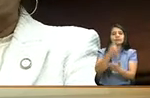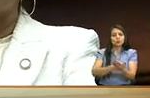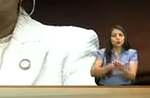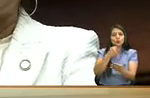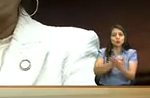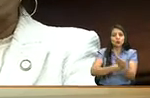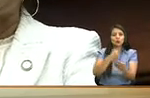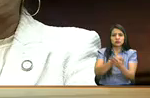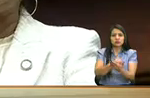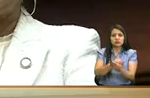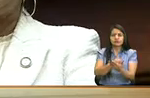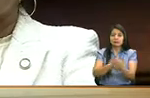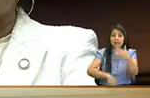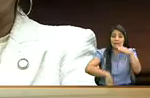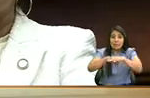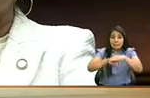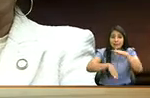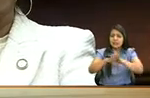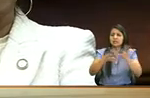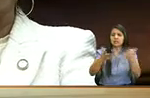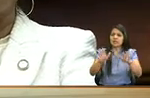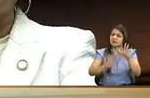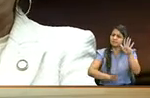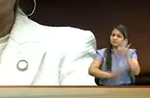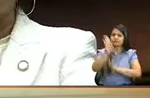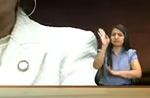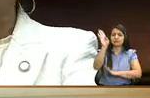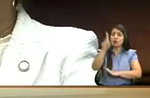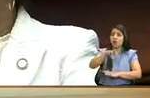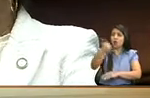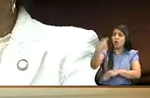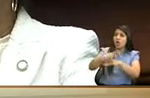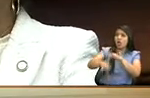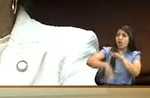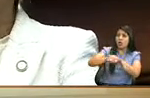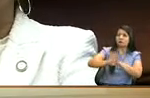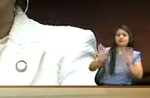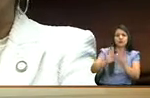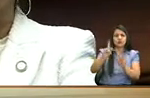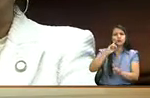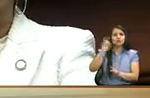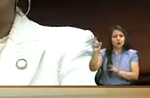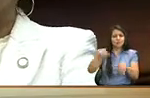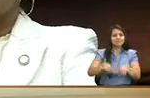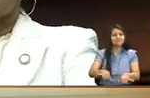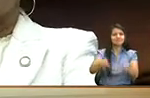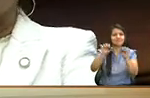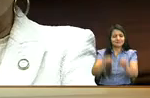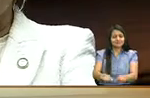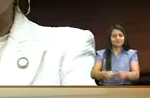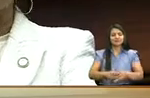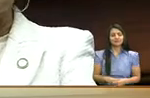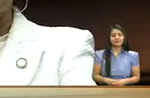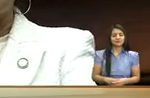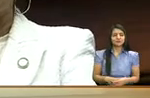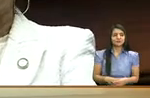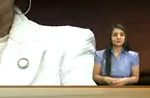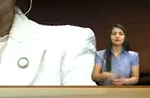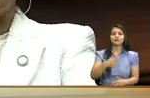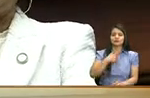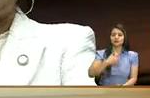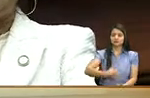sin ponernos límites ni permitir que otros pongan límites a nuestros sueños. Estoy